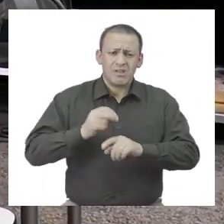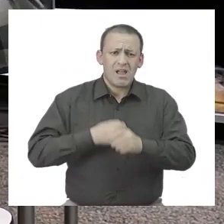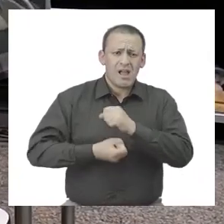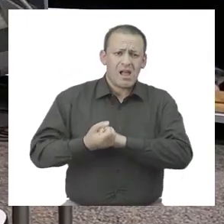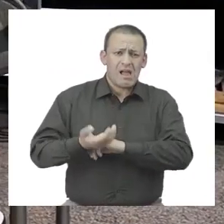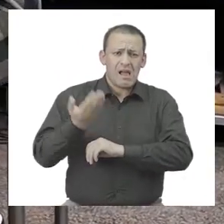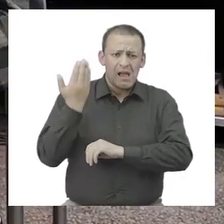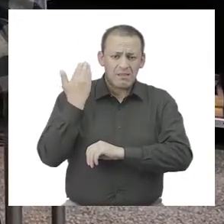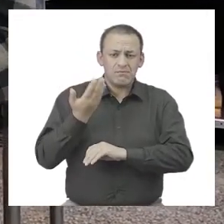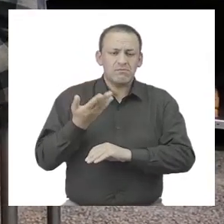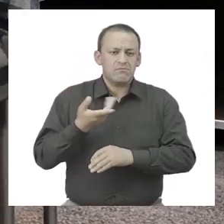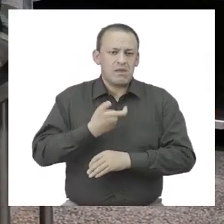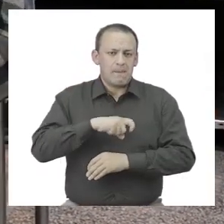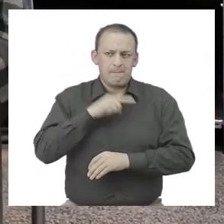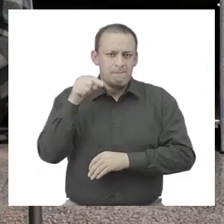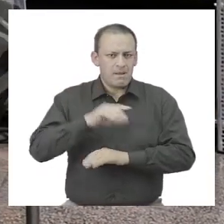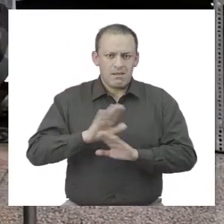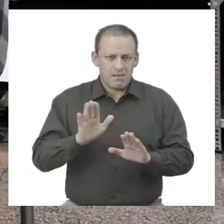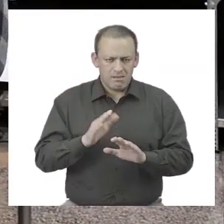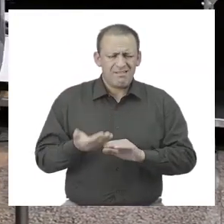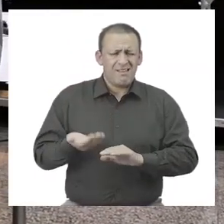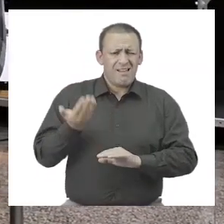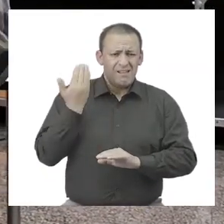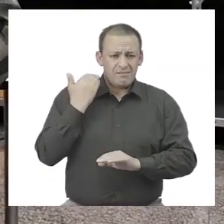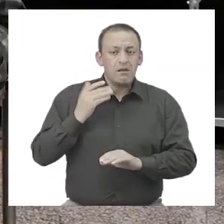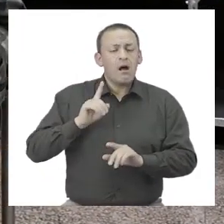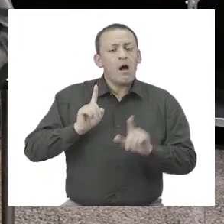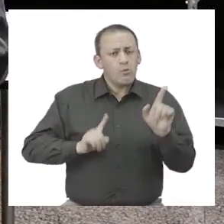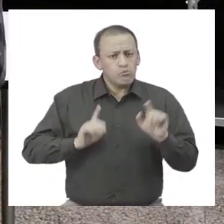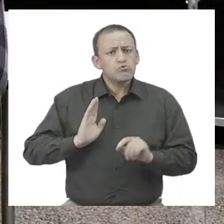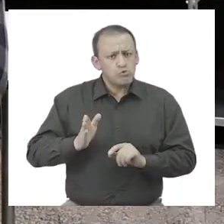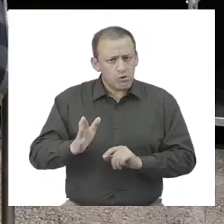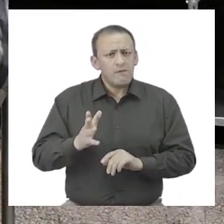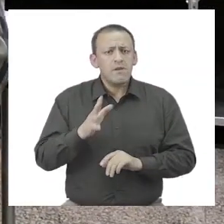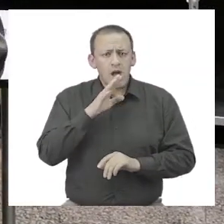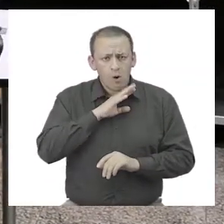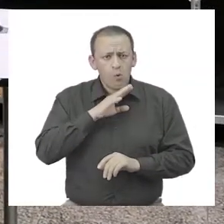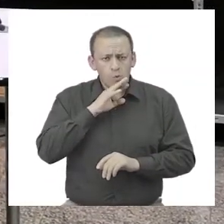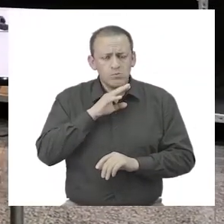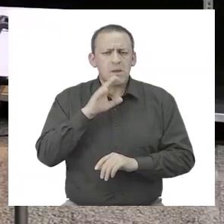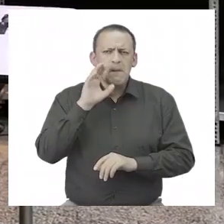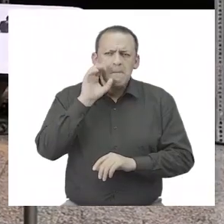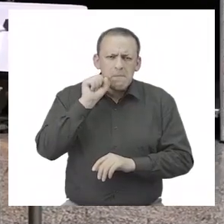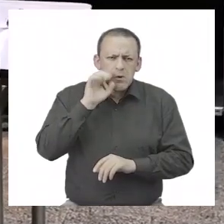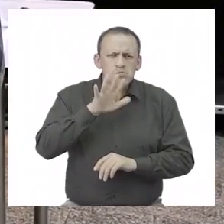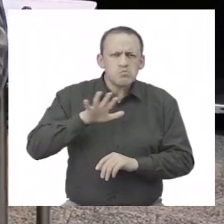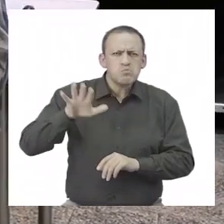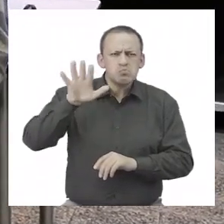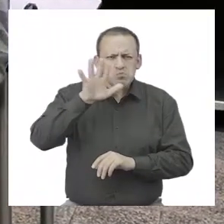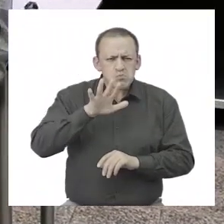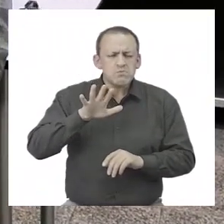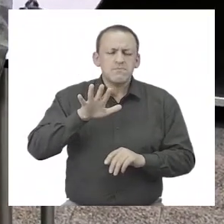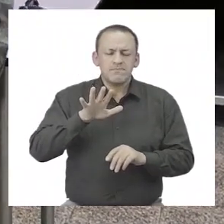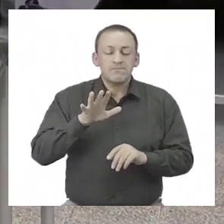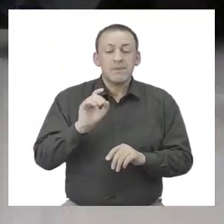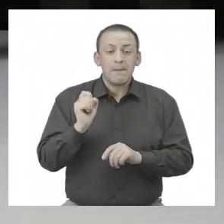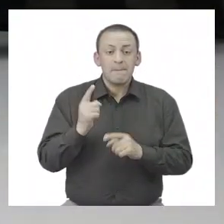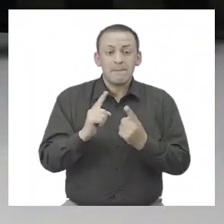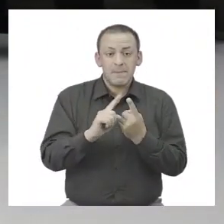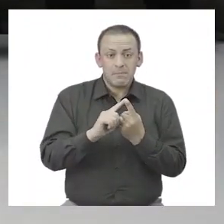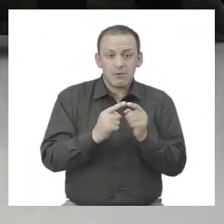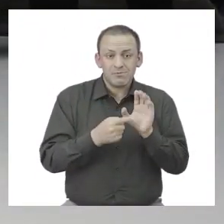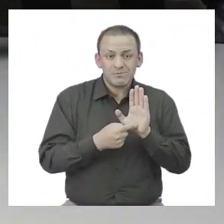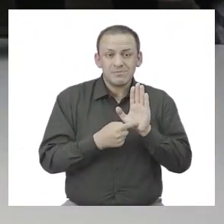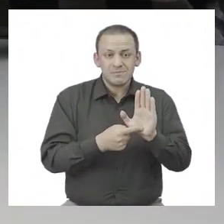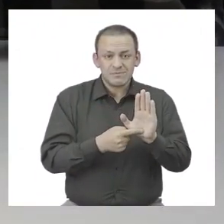e incluso algunas comunidades todavía lo usan en la actualidad en el mundo andino. Aquí tenemos tres ejemplos, donde primero